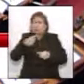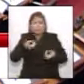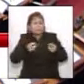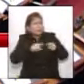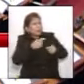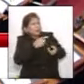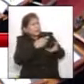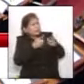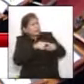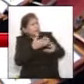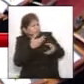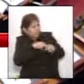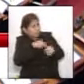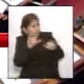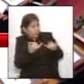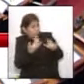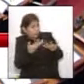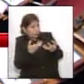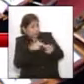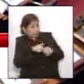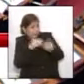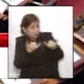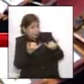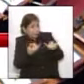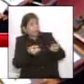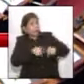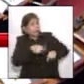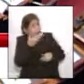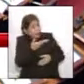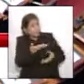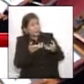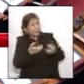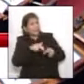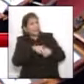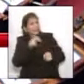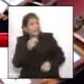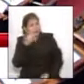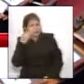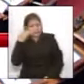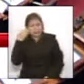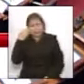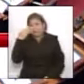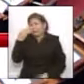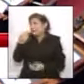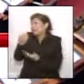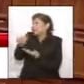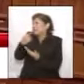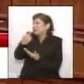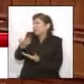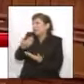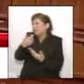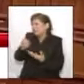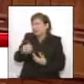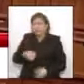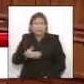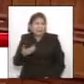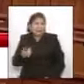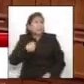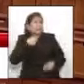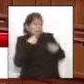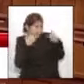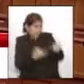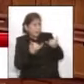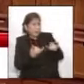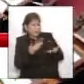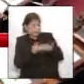renuncie hoy día? ¿Hoy día quiere que renuncie? Tú no pones la fecha. ¿Pero cuándo quiere que renuncie? Tú no pones la fecha. O sea, tú no pones la fecha. Ya, dígame, ahorita yo hago